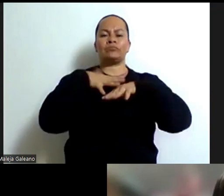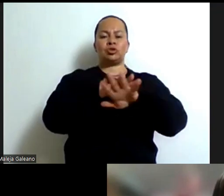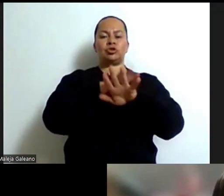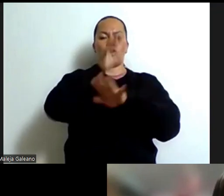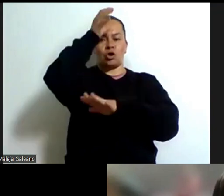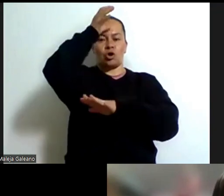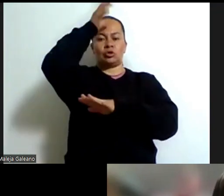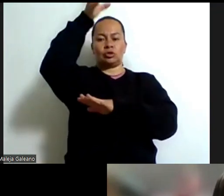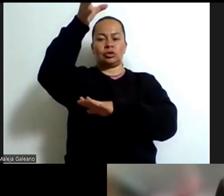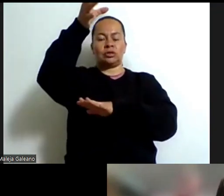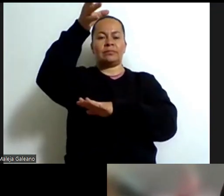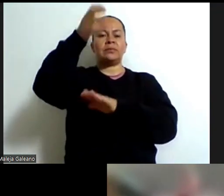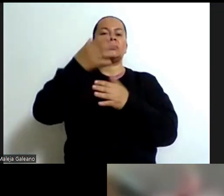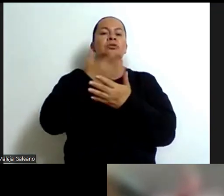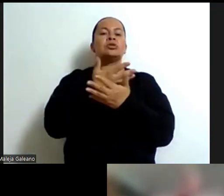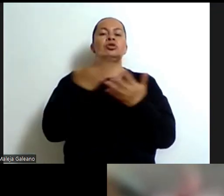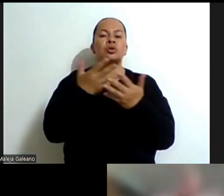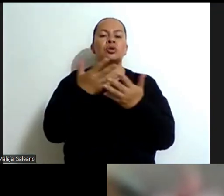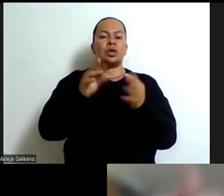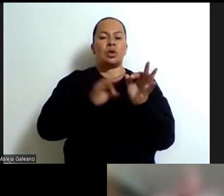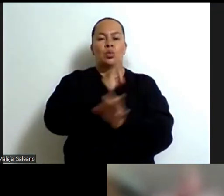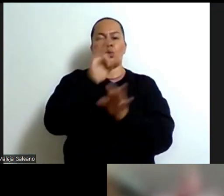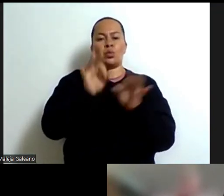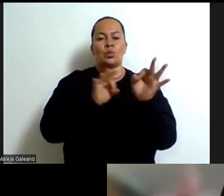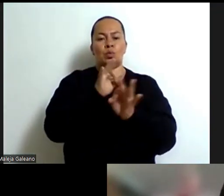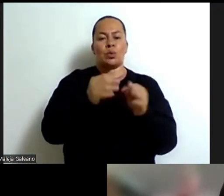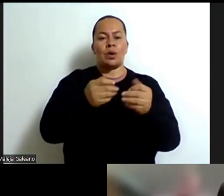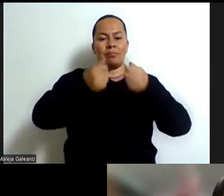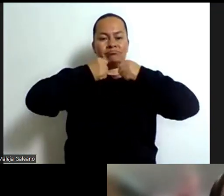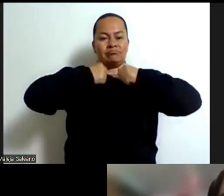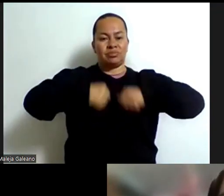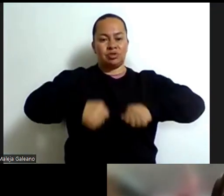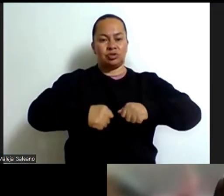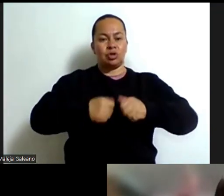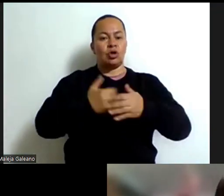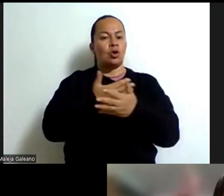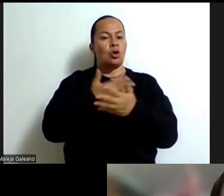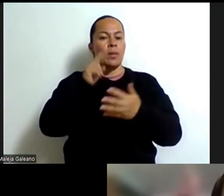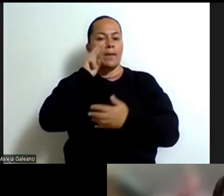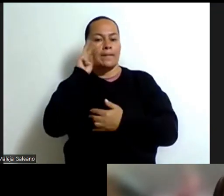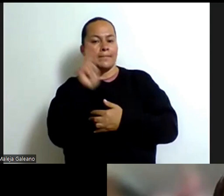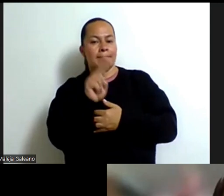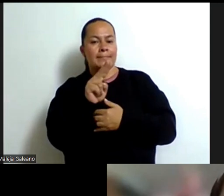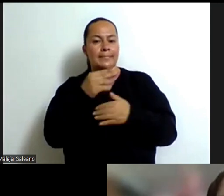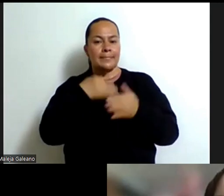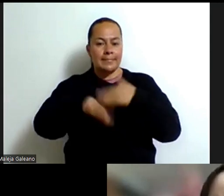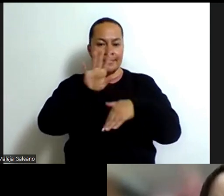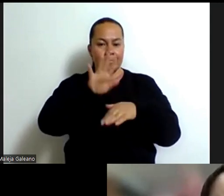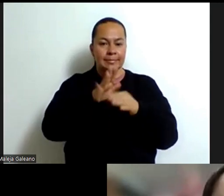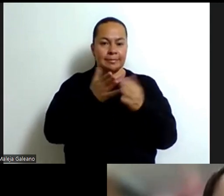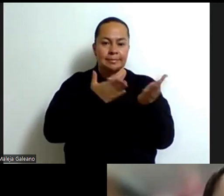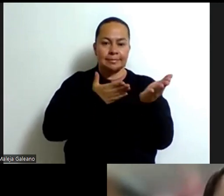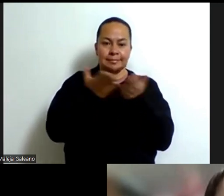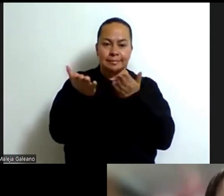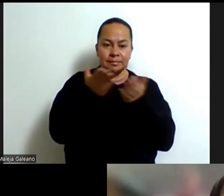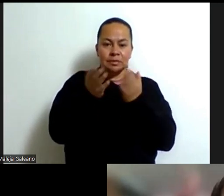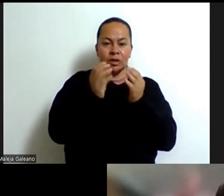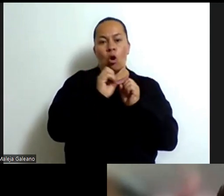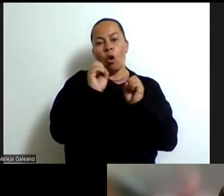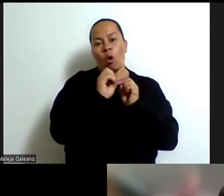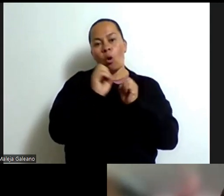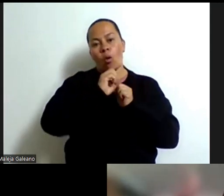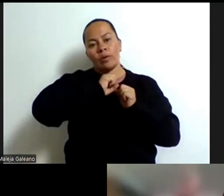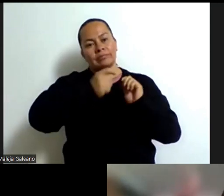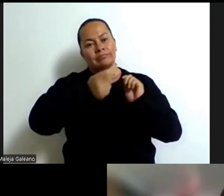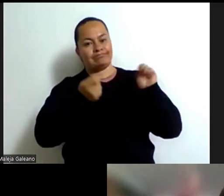en donde el cuidado lo ASUME desde una mirada más de servicio que desde derecho y